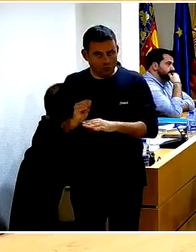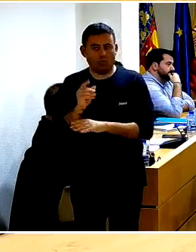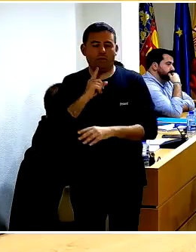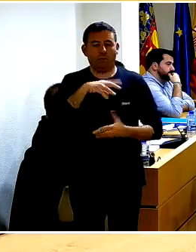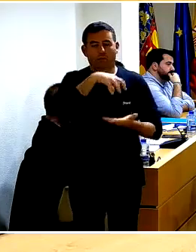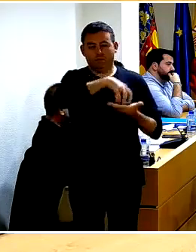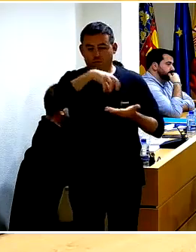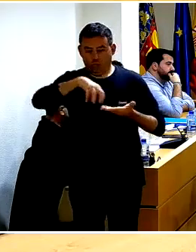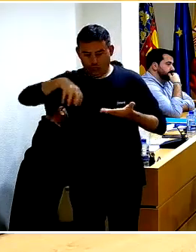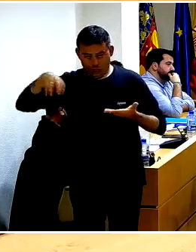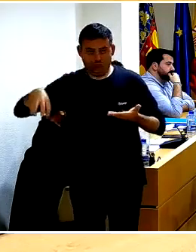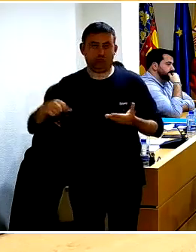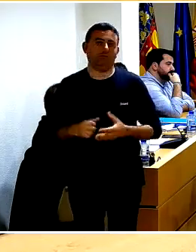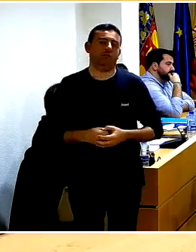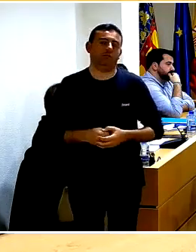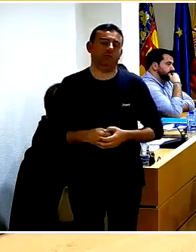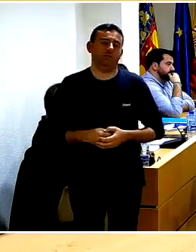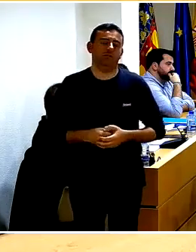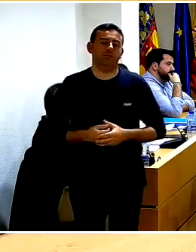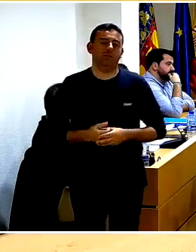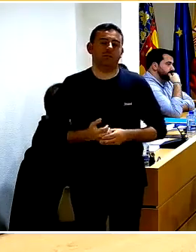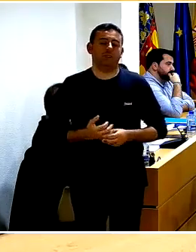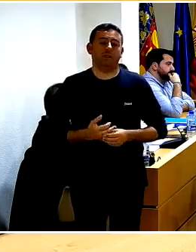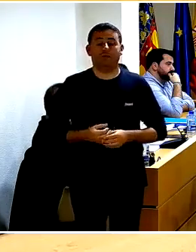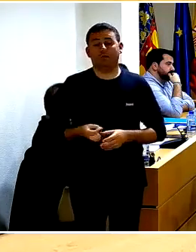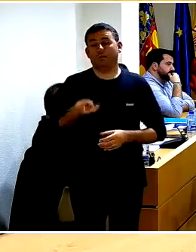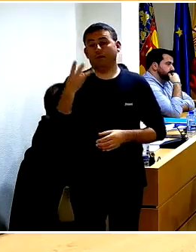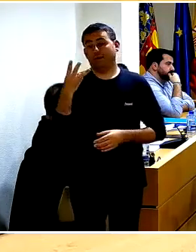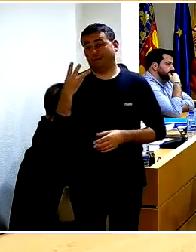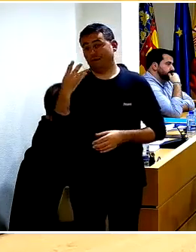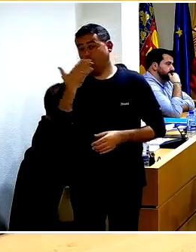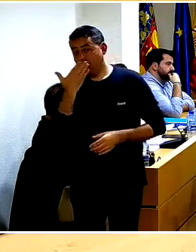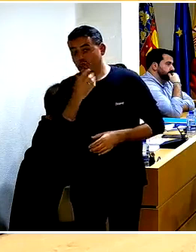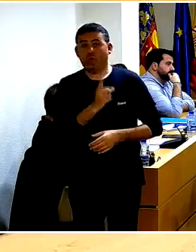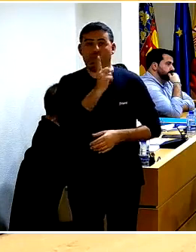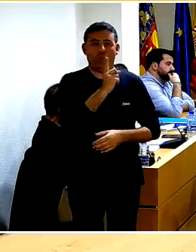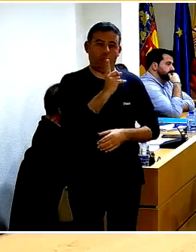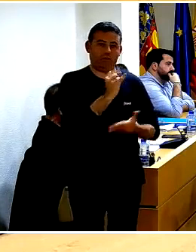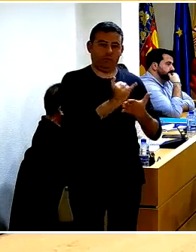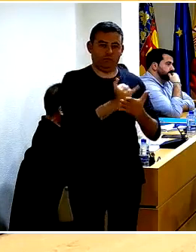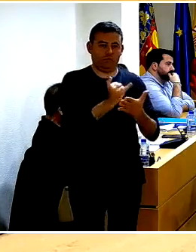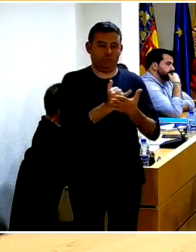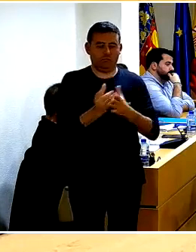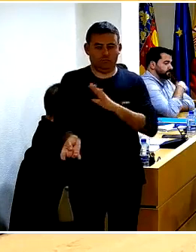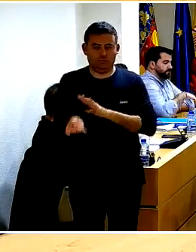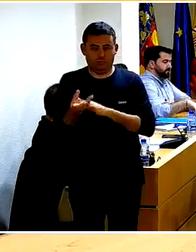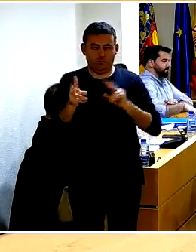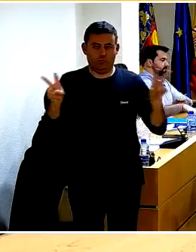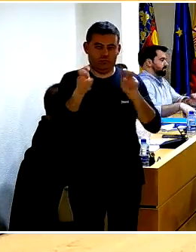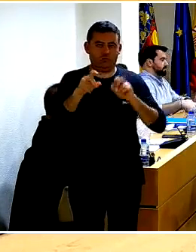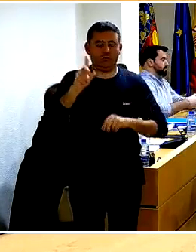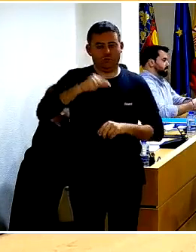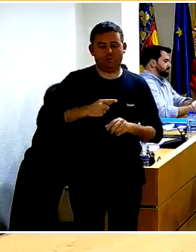Mas, que se inauguró, y el Colegio Luis Vives. 3 colegios y un instituto. Por ejemplo, se hizo la biblioteca, una biblioteca